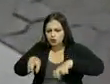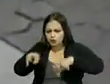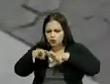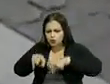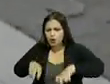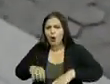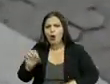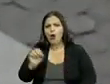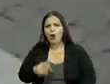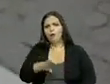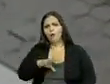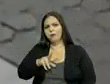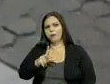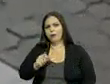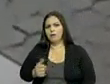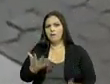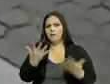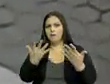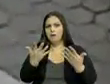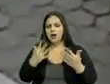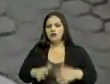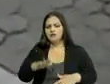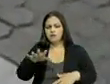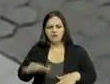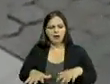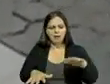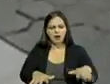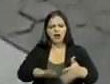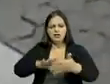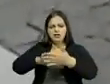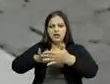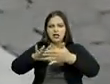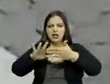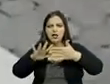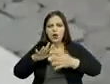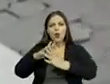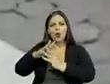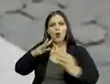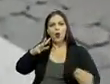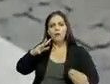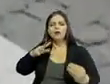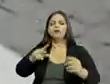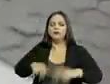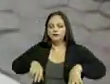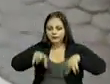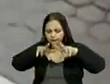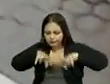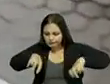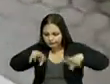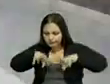zampones luego del asalto. Informó Carlos Julio Gurumendi.